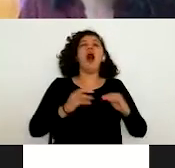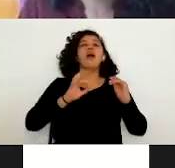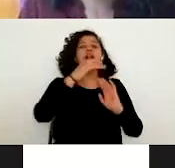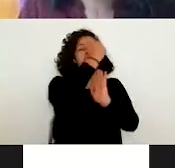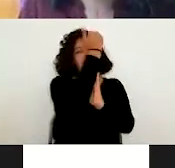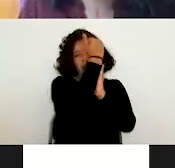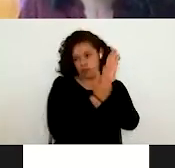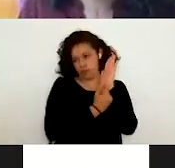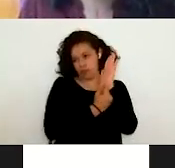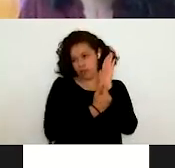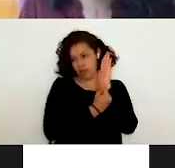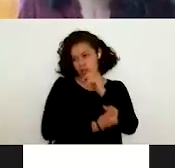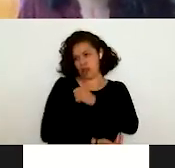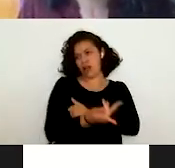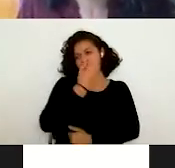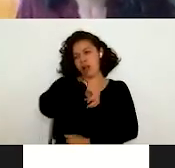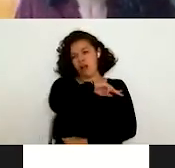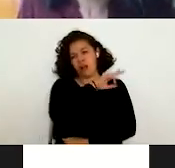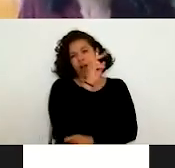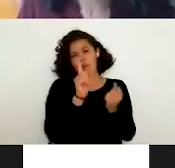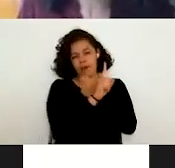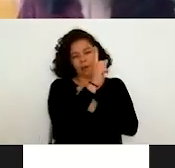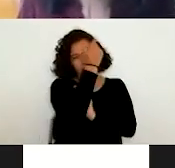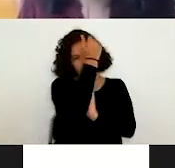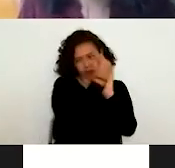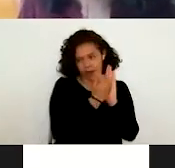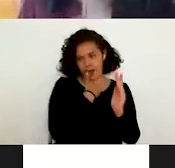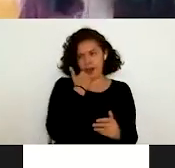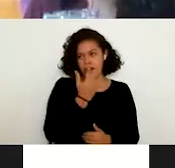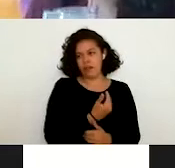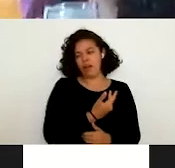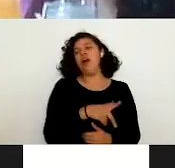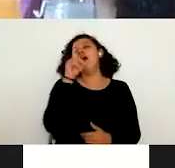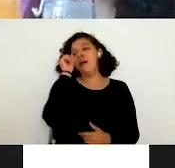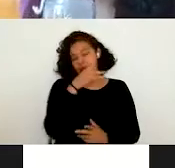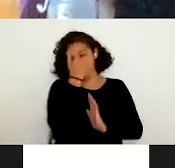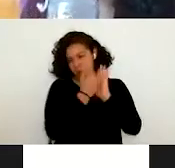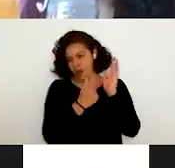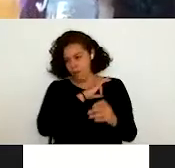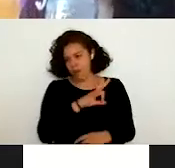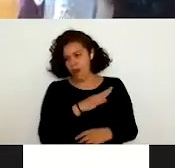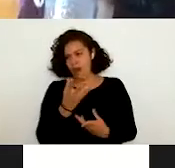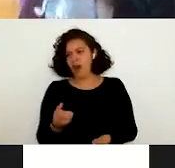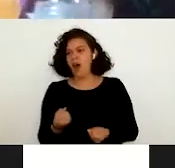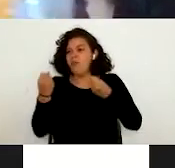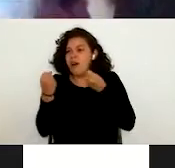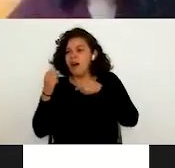vez la problemática que tenemos la queramos disminuir, entonces también podría ser. Fortalecer.